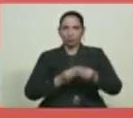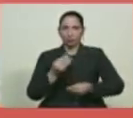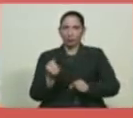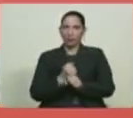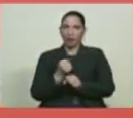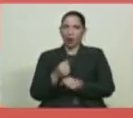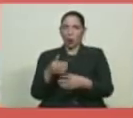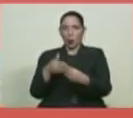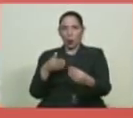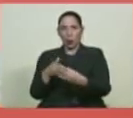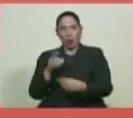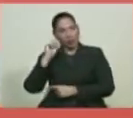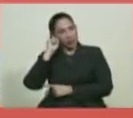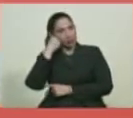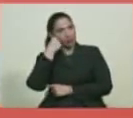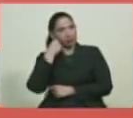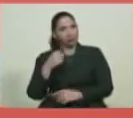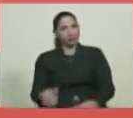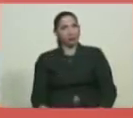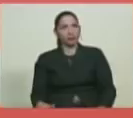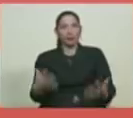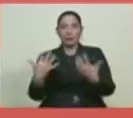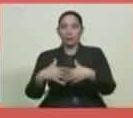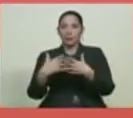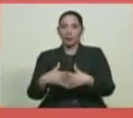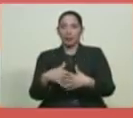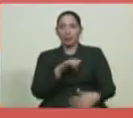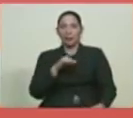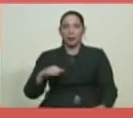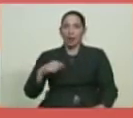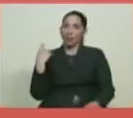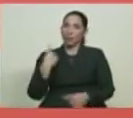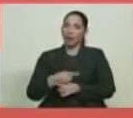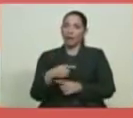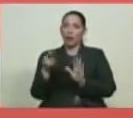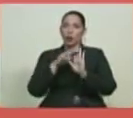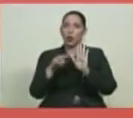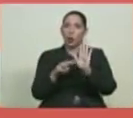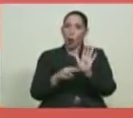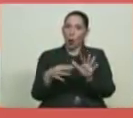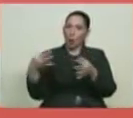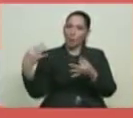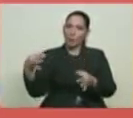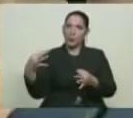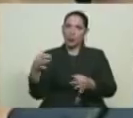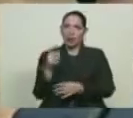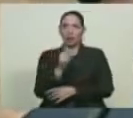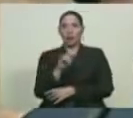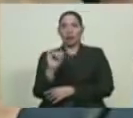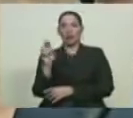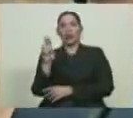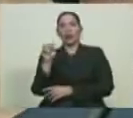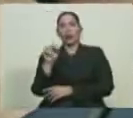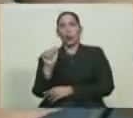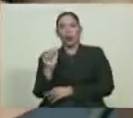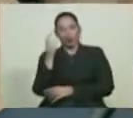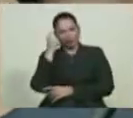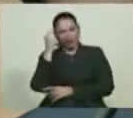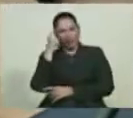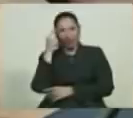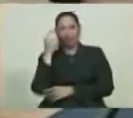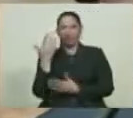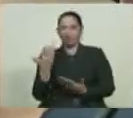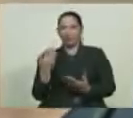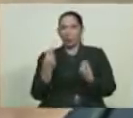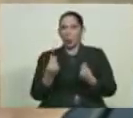DICOM. Le recordamos a los empresarios privados que deben registrar sus nóminas en el sistema TIUNA. Ustedes están bien familiarizados